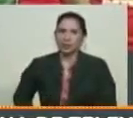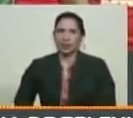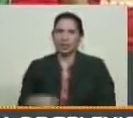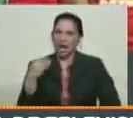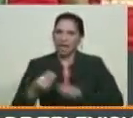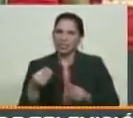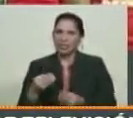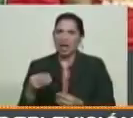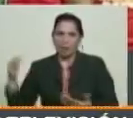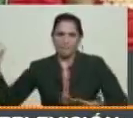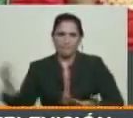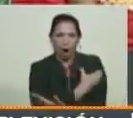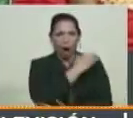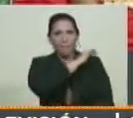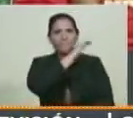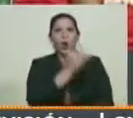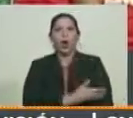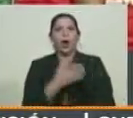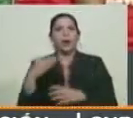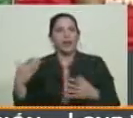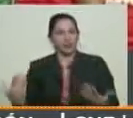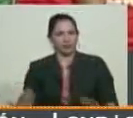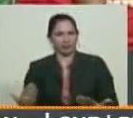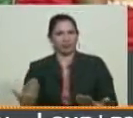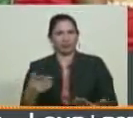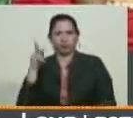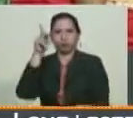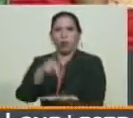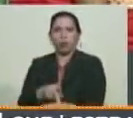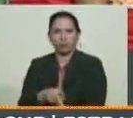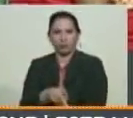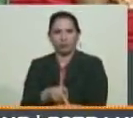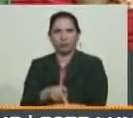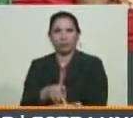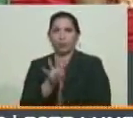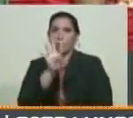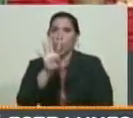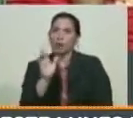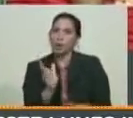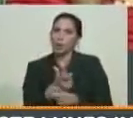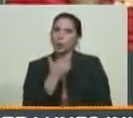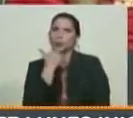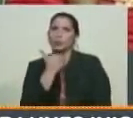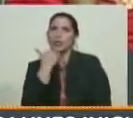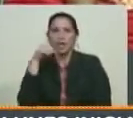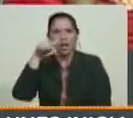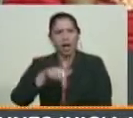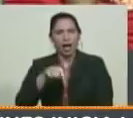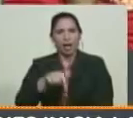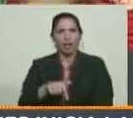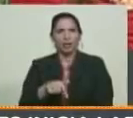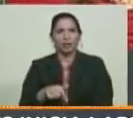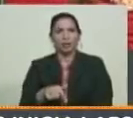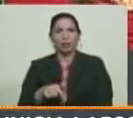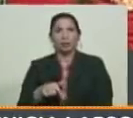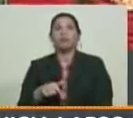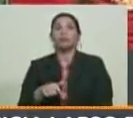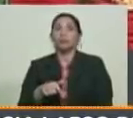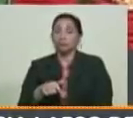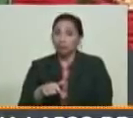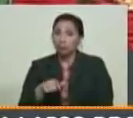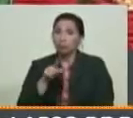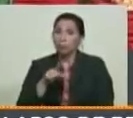poder. Lo que ocurrió el 4 de agosto, cerca de aquí, pudo haberle costado la